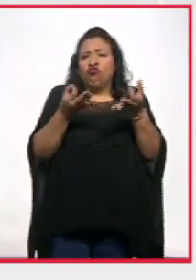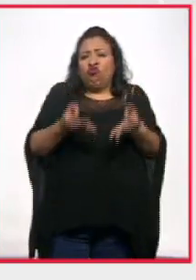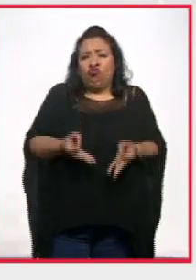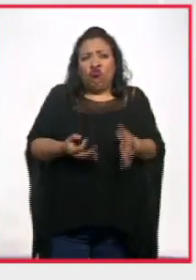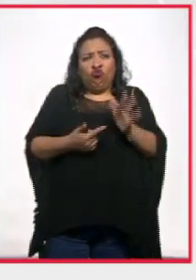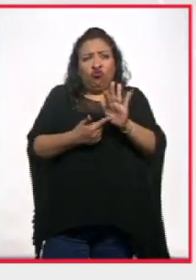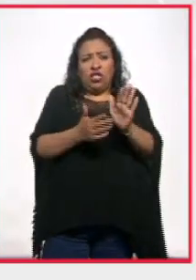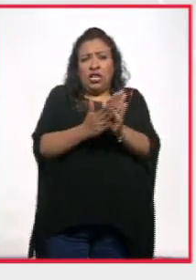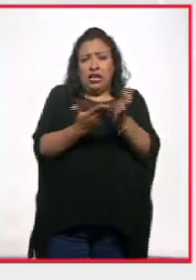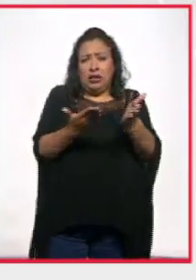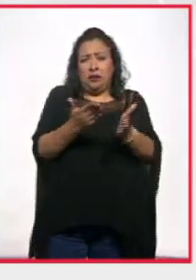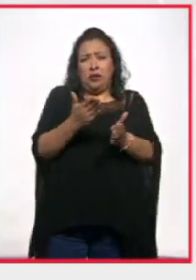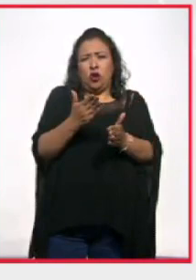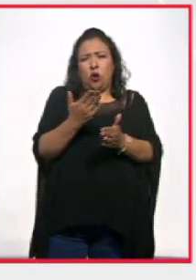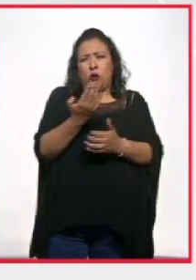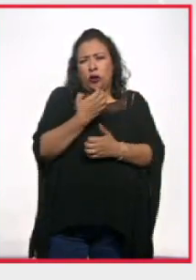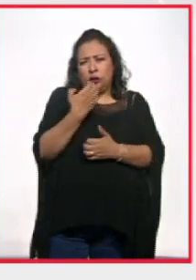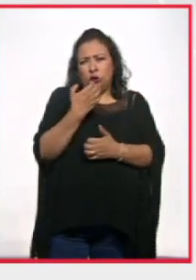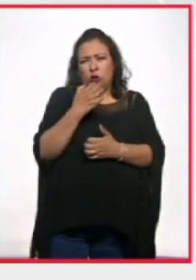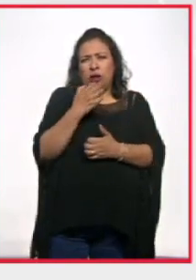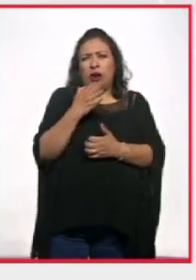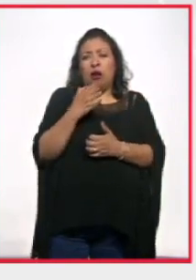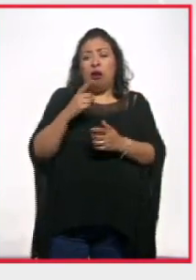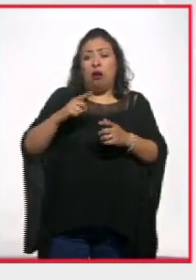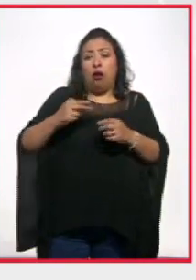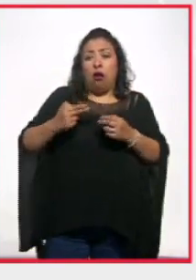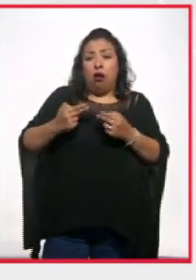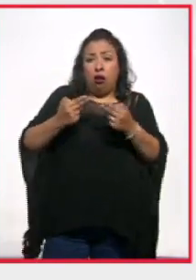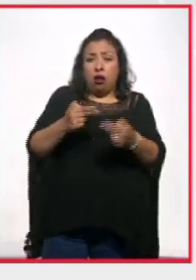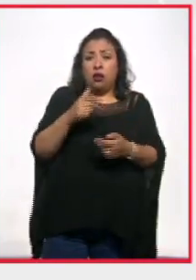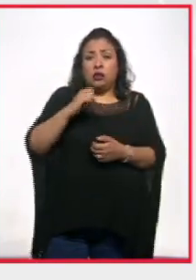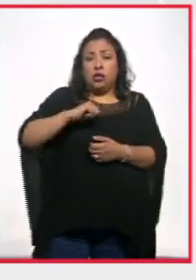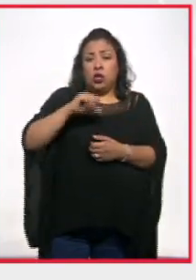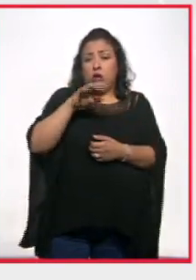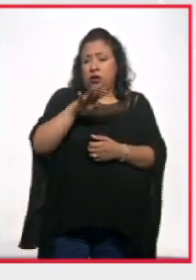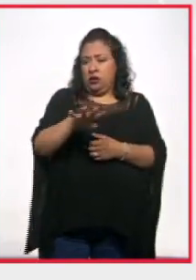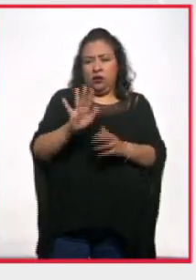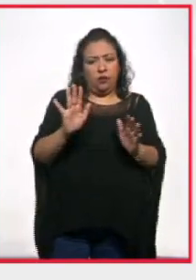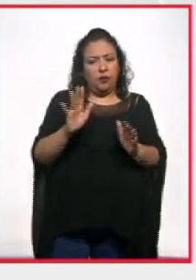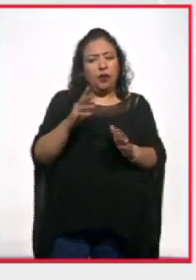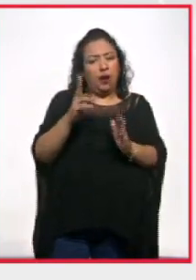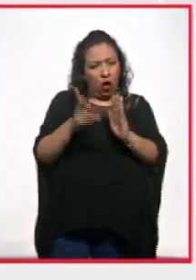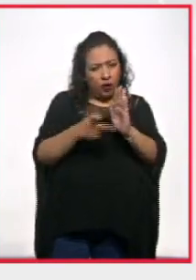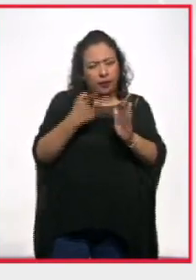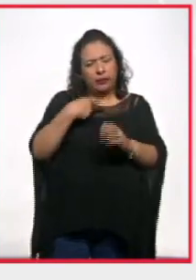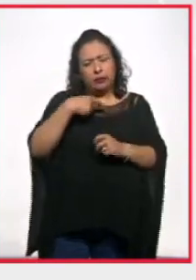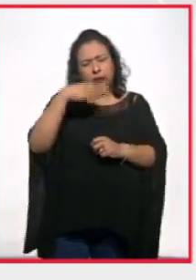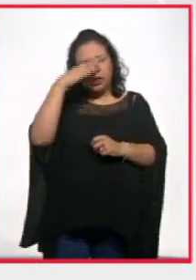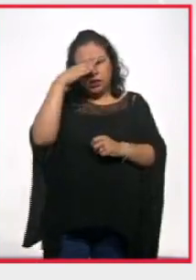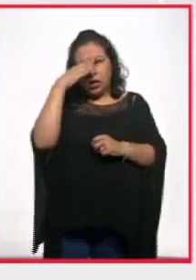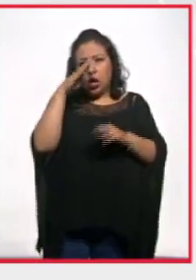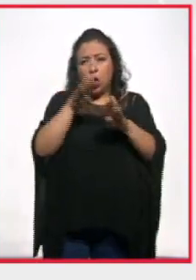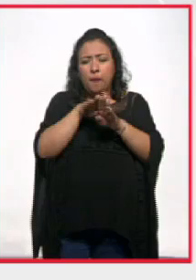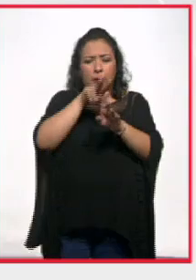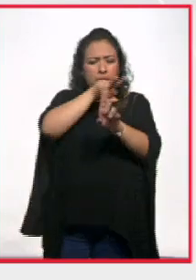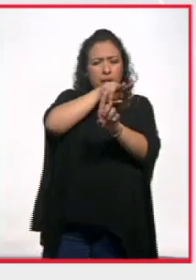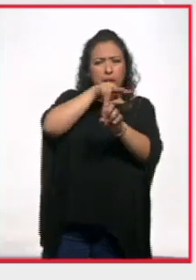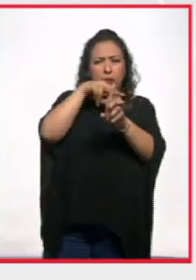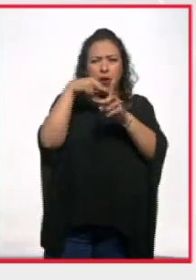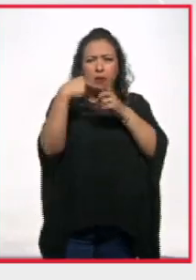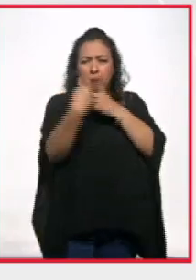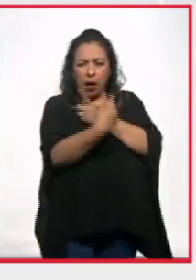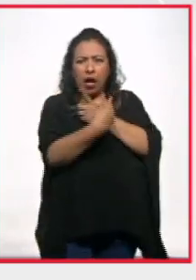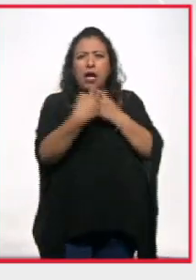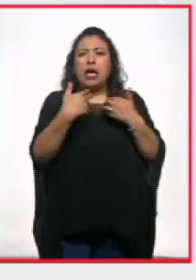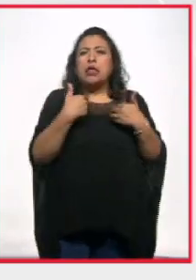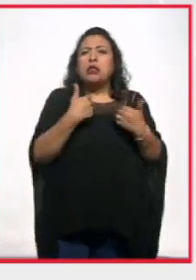oficializada a través del libro de texto, heredera del siglo XIX. Necesitamos eso, repensar desde muchos horizontes, comprender